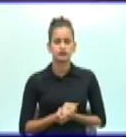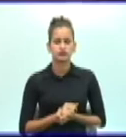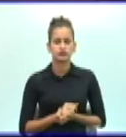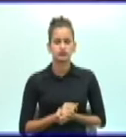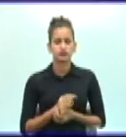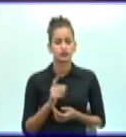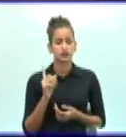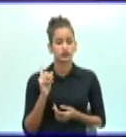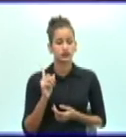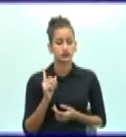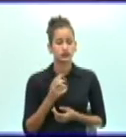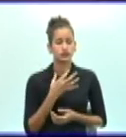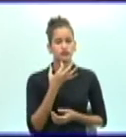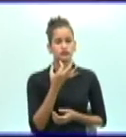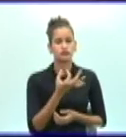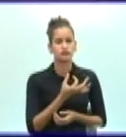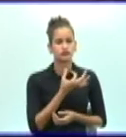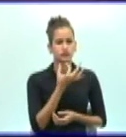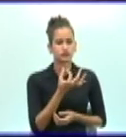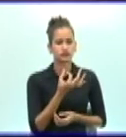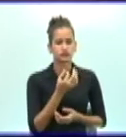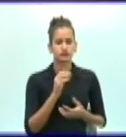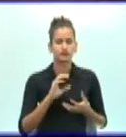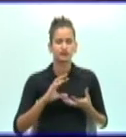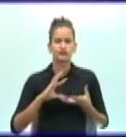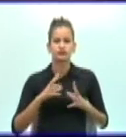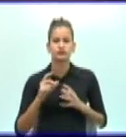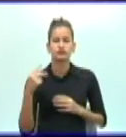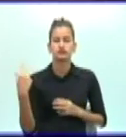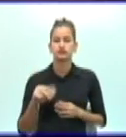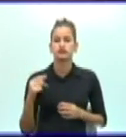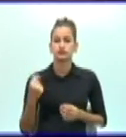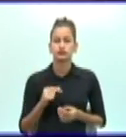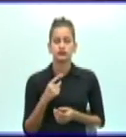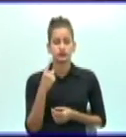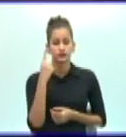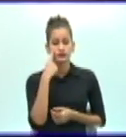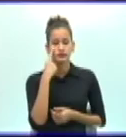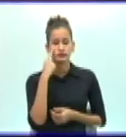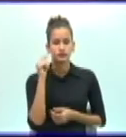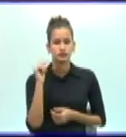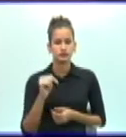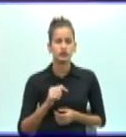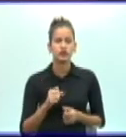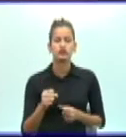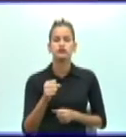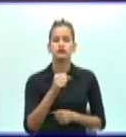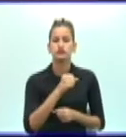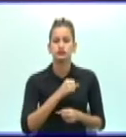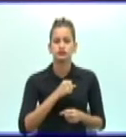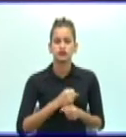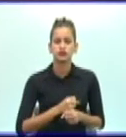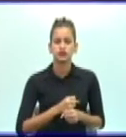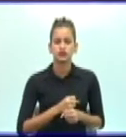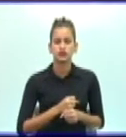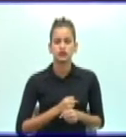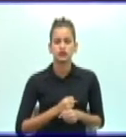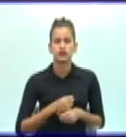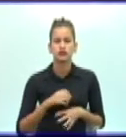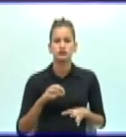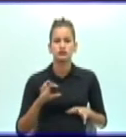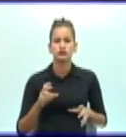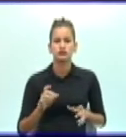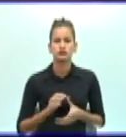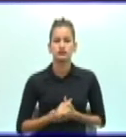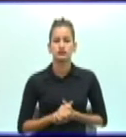Esto que hemos tratado de mostrarles en forma práctica, veámoslo ahora con el uso de la tecnología. Acompáñenme.